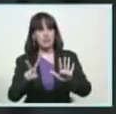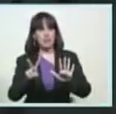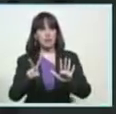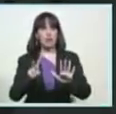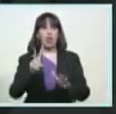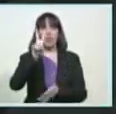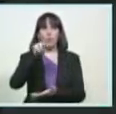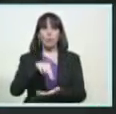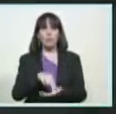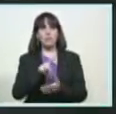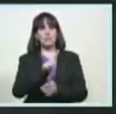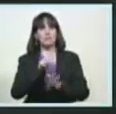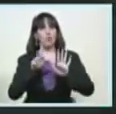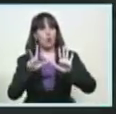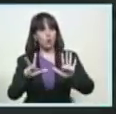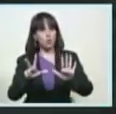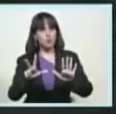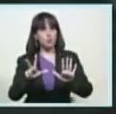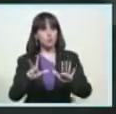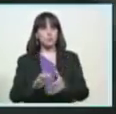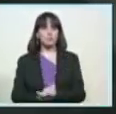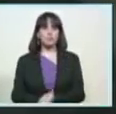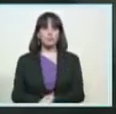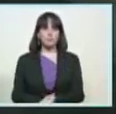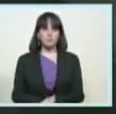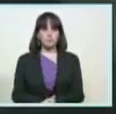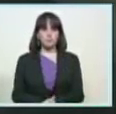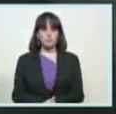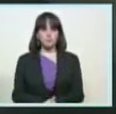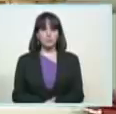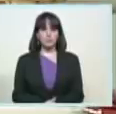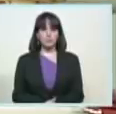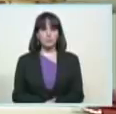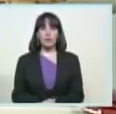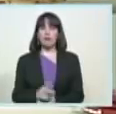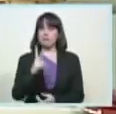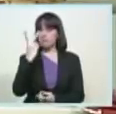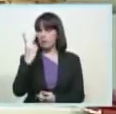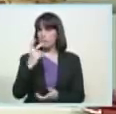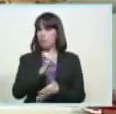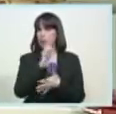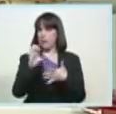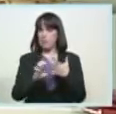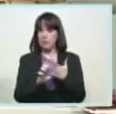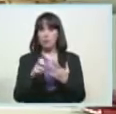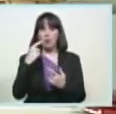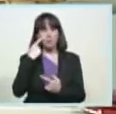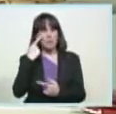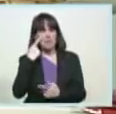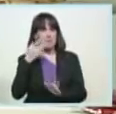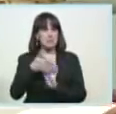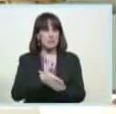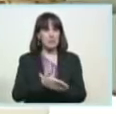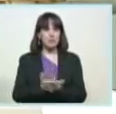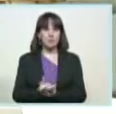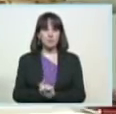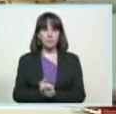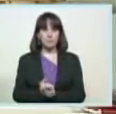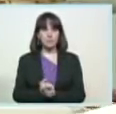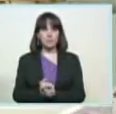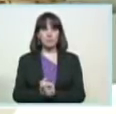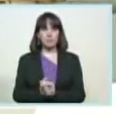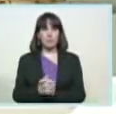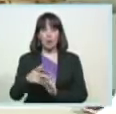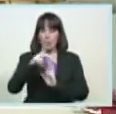2018 en curso es el segundo elemento que hay que tomar en cuenta en el programa